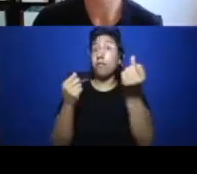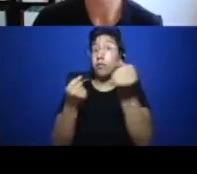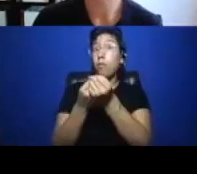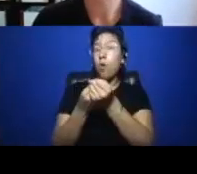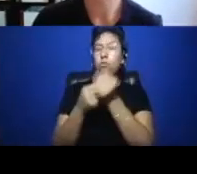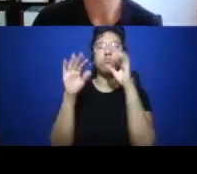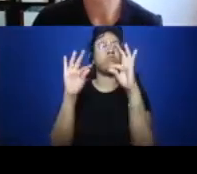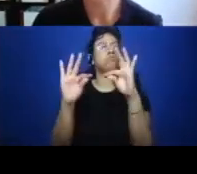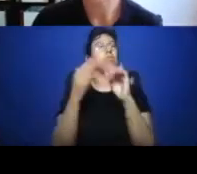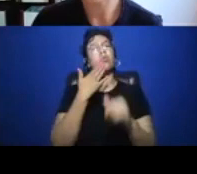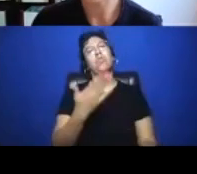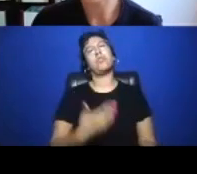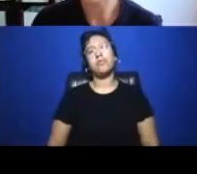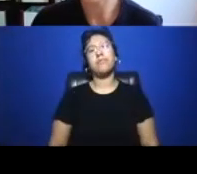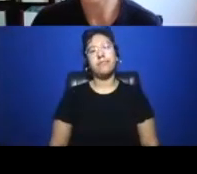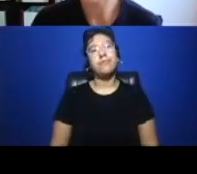pienso.